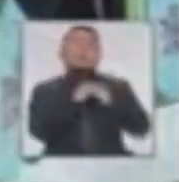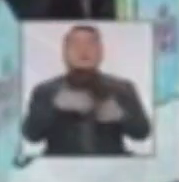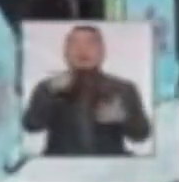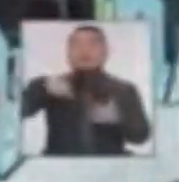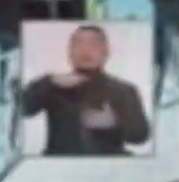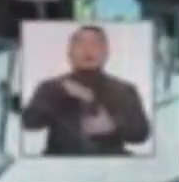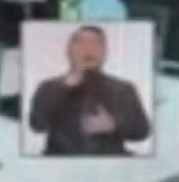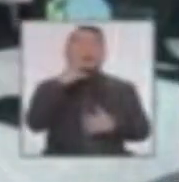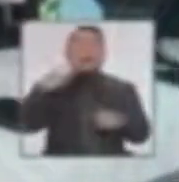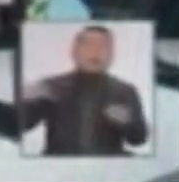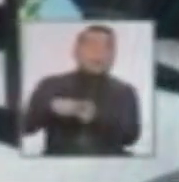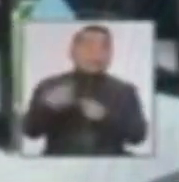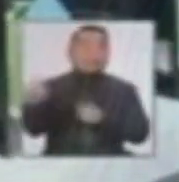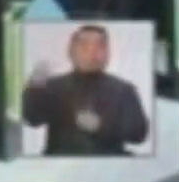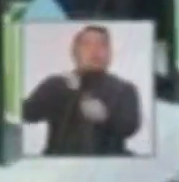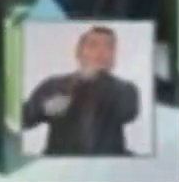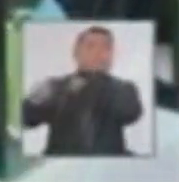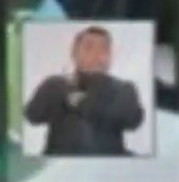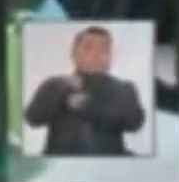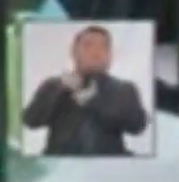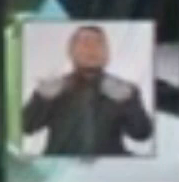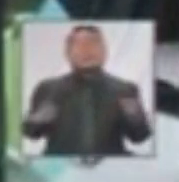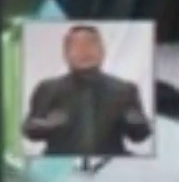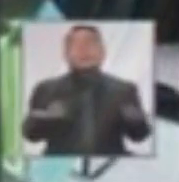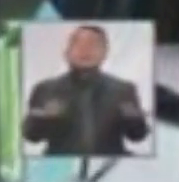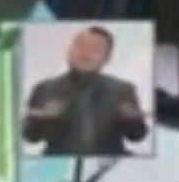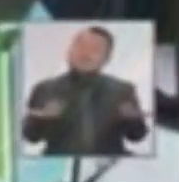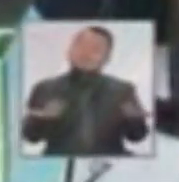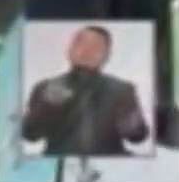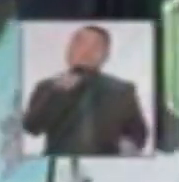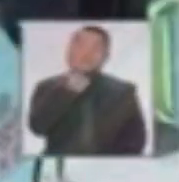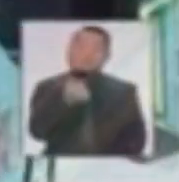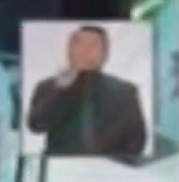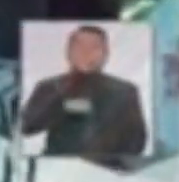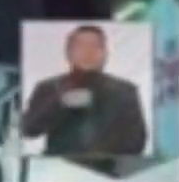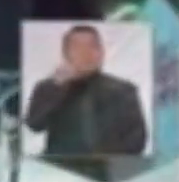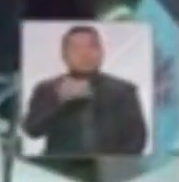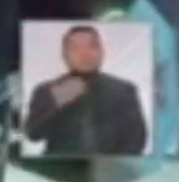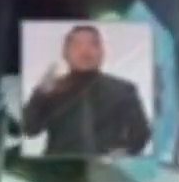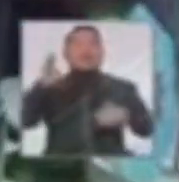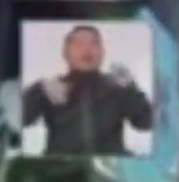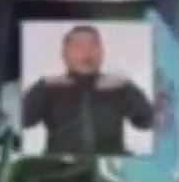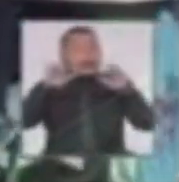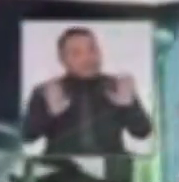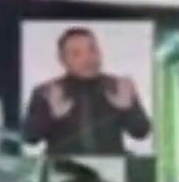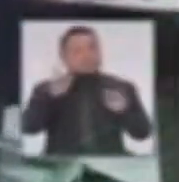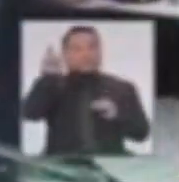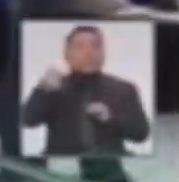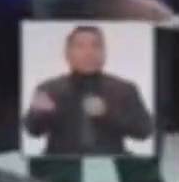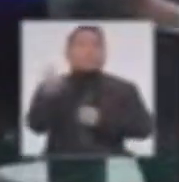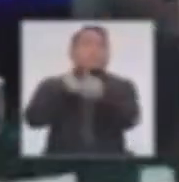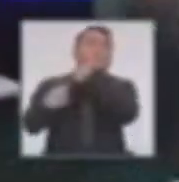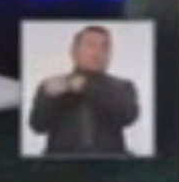Entonces aquí hay que hacer frontales para que todos entiendan que ya no podemos continuar con lo mismo de siempre. Ahora,